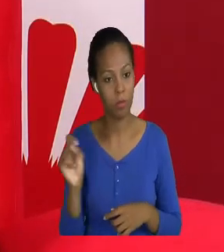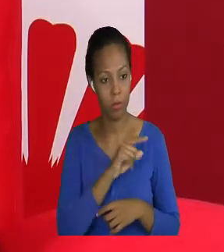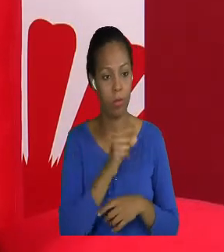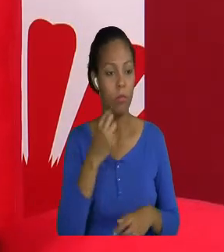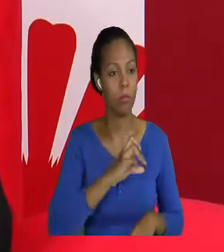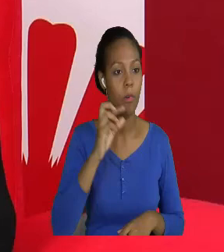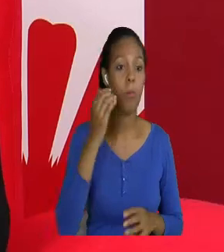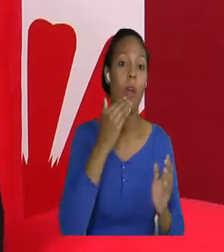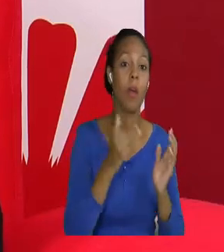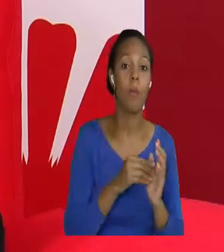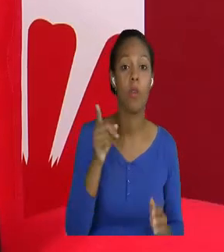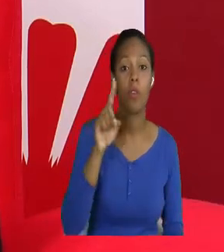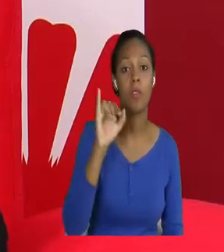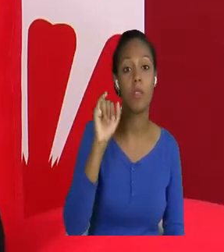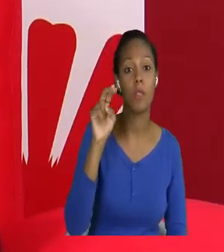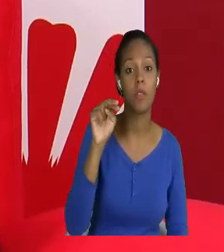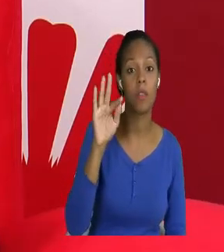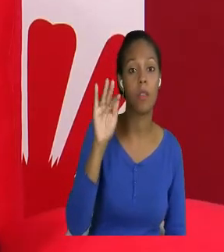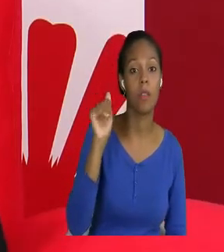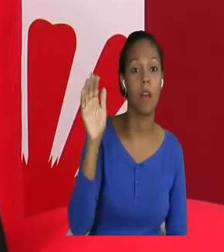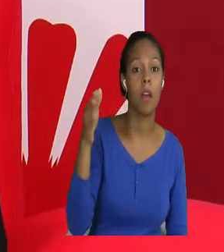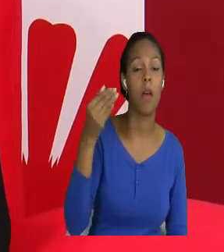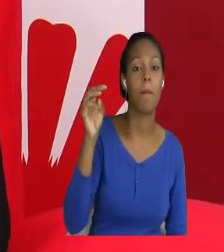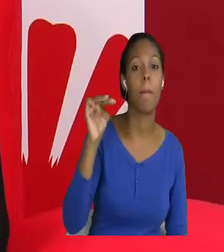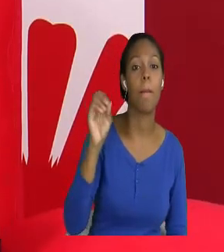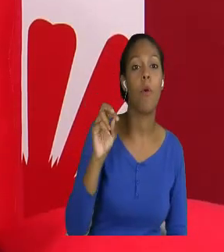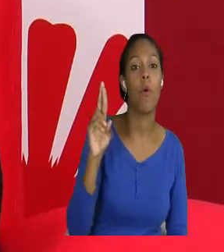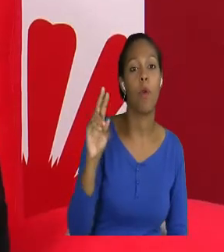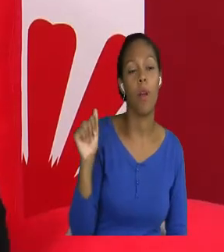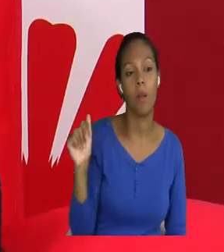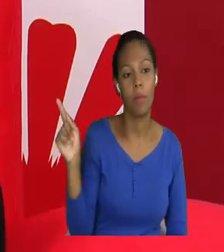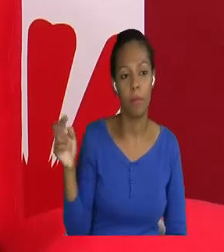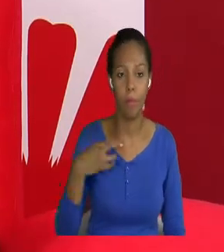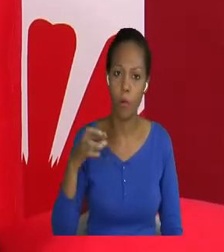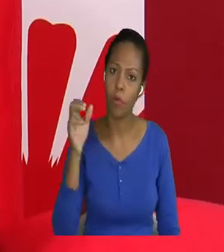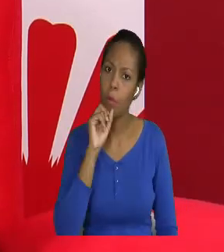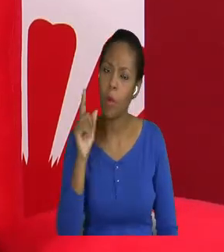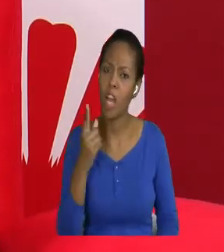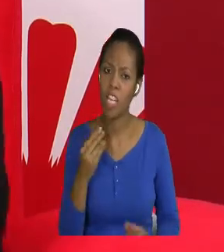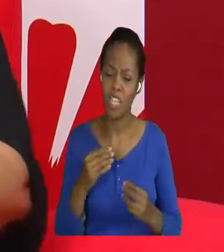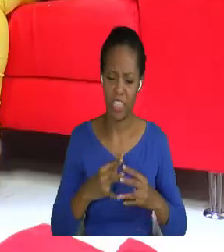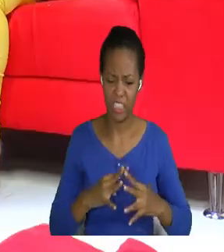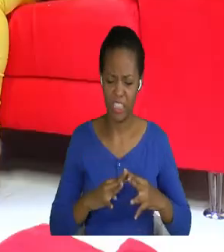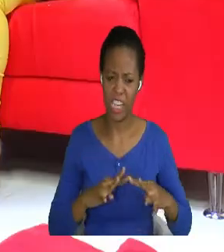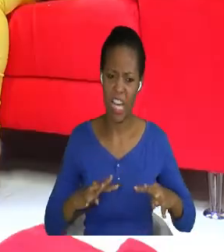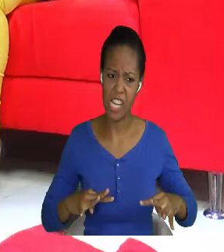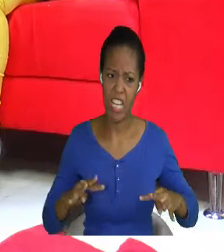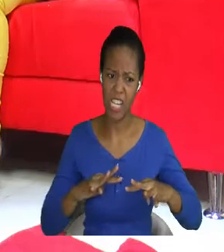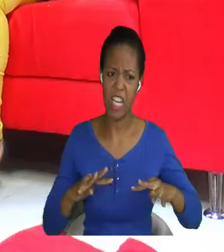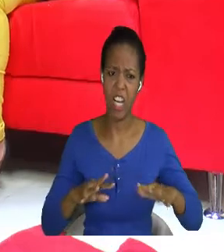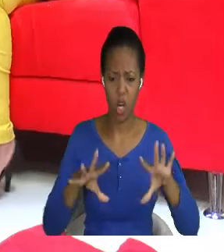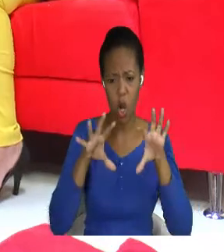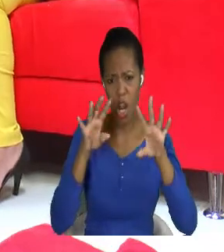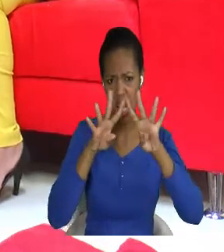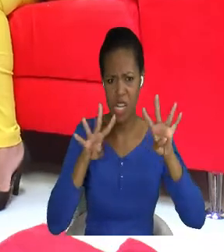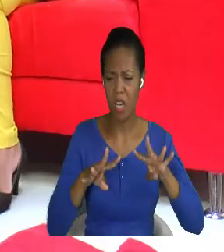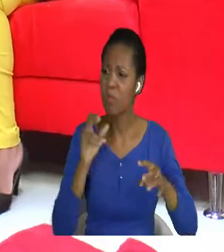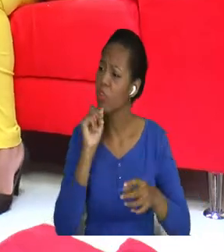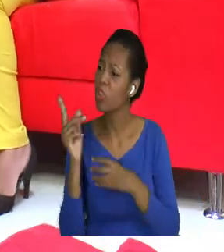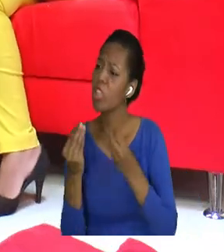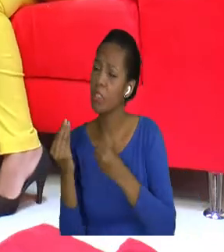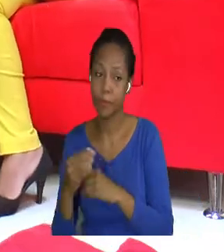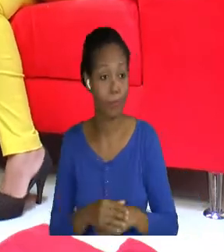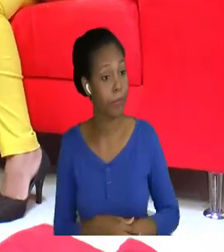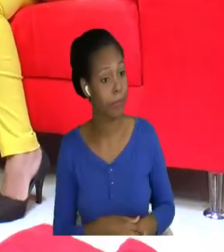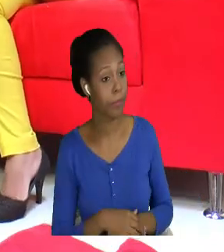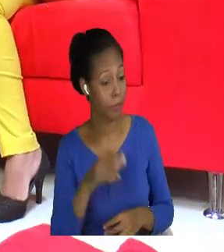Cintia Mora. Nuestros televidentes quieren saber cómo hacer con las estrías. Hola, Cintia, buenos días. Hola, Jennifer, buenos días. Hola,